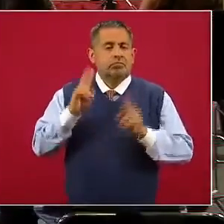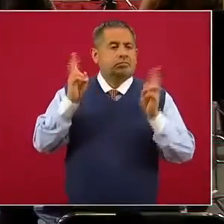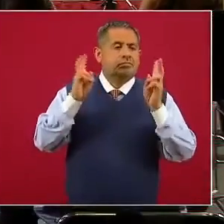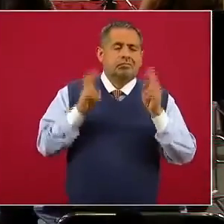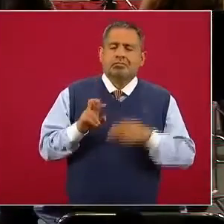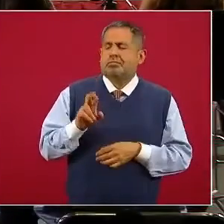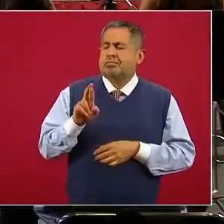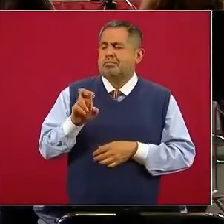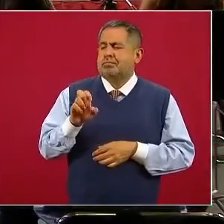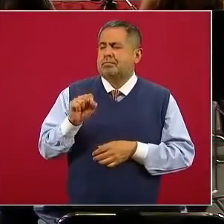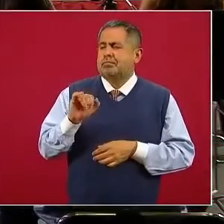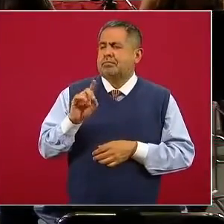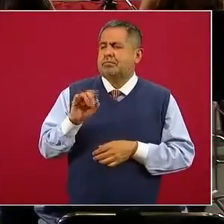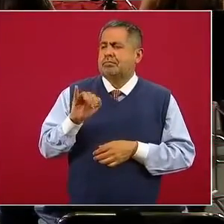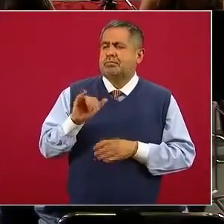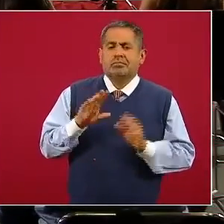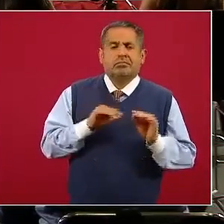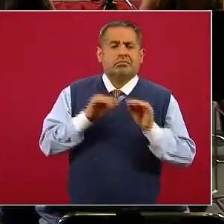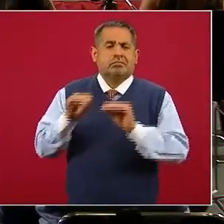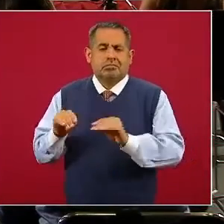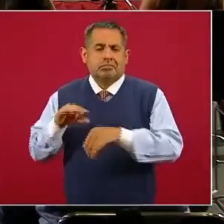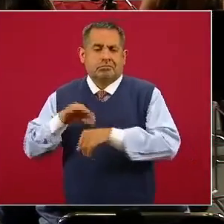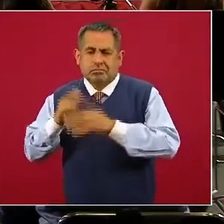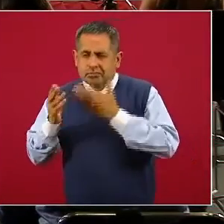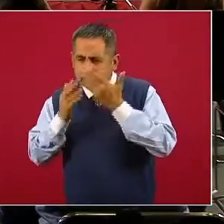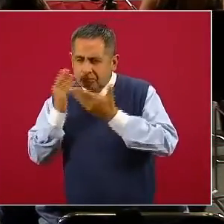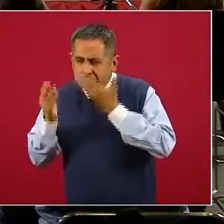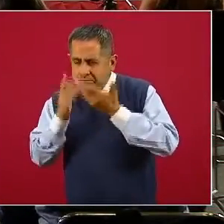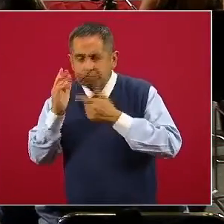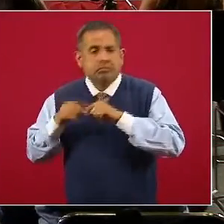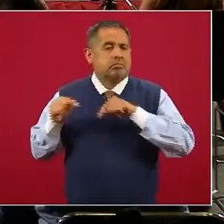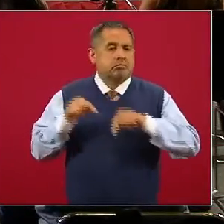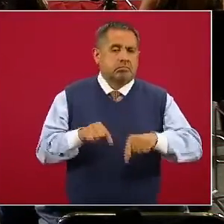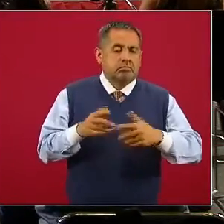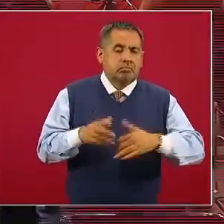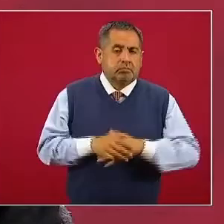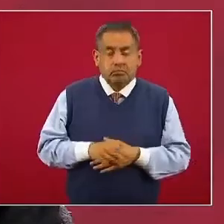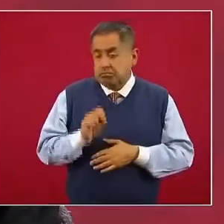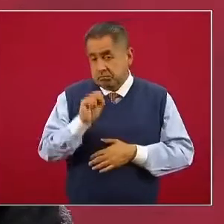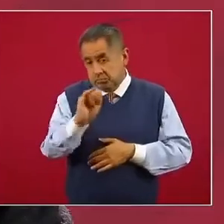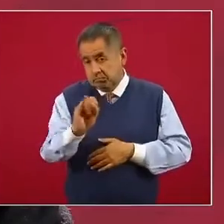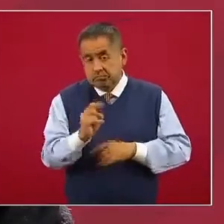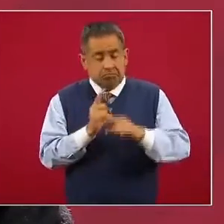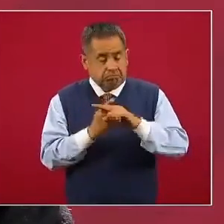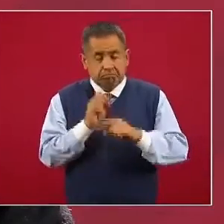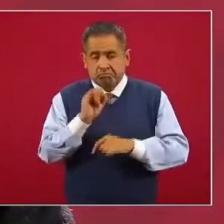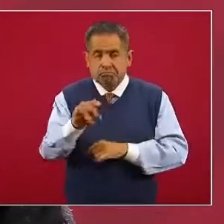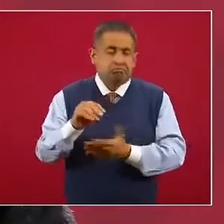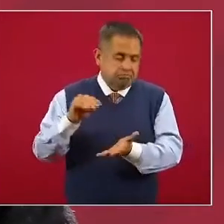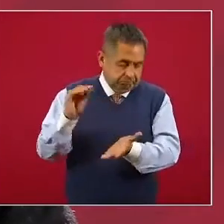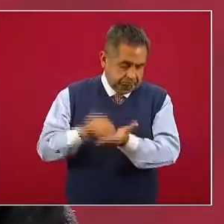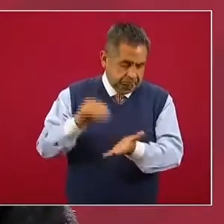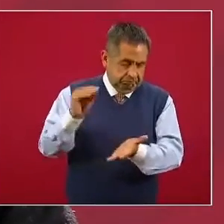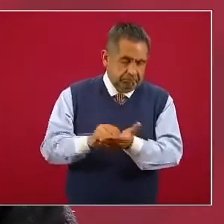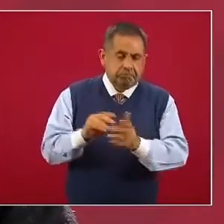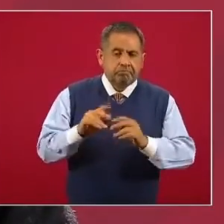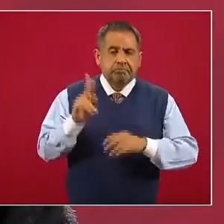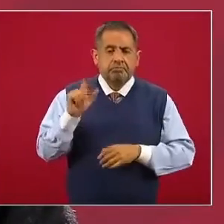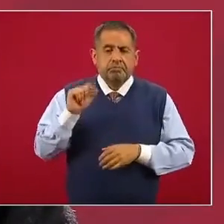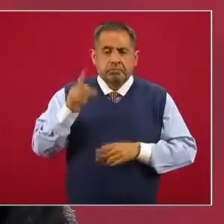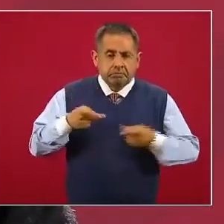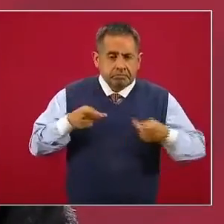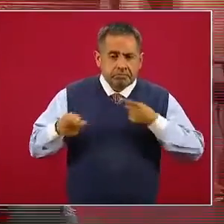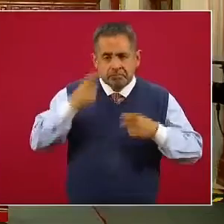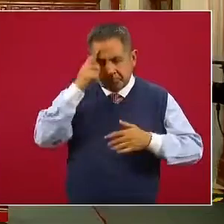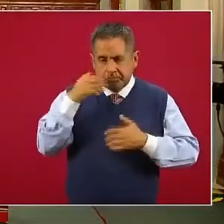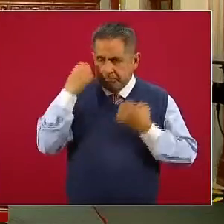residencias médicas. La respuesta es positiva, favorable, optimista. Sí, continúa vigente el plan de